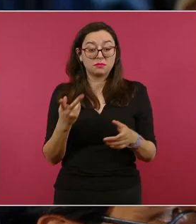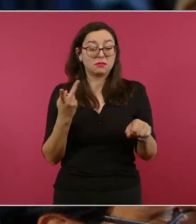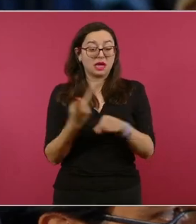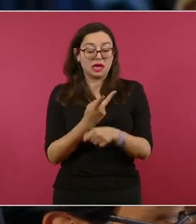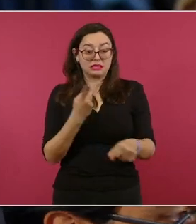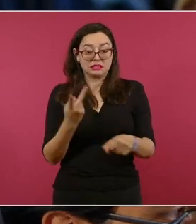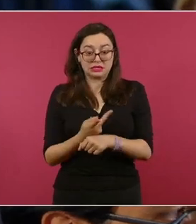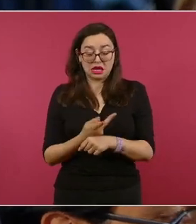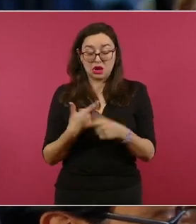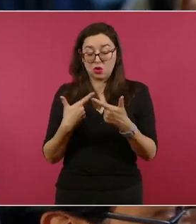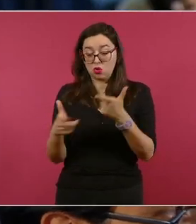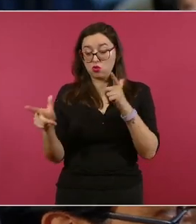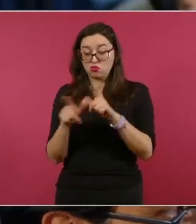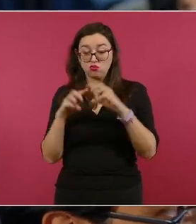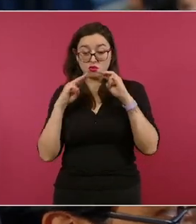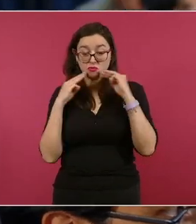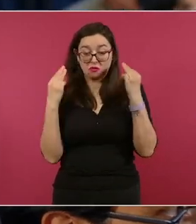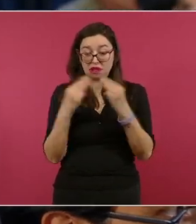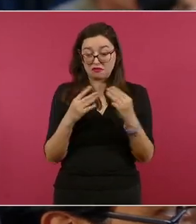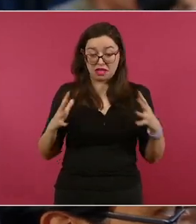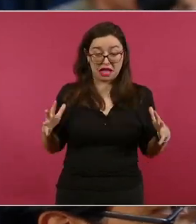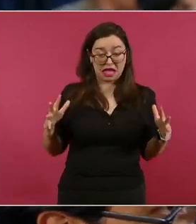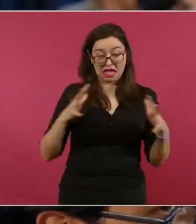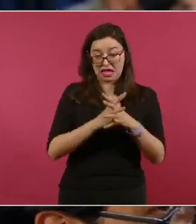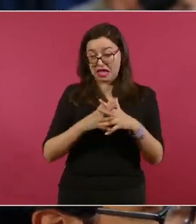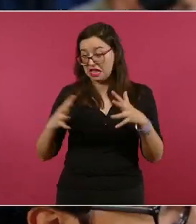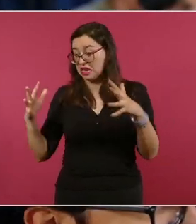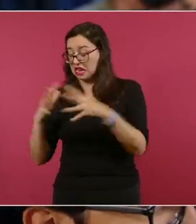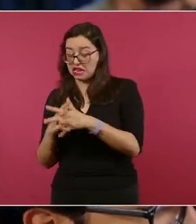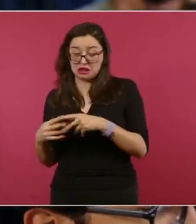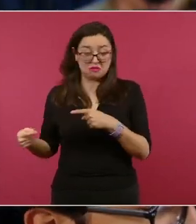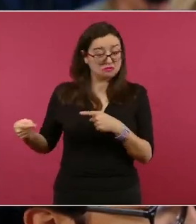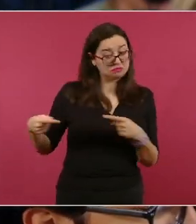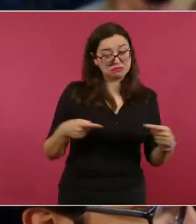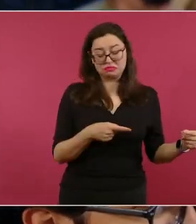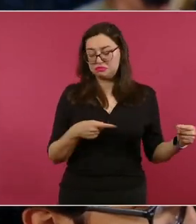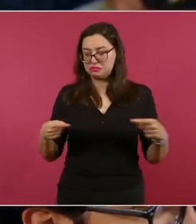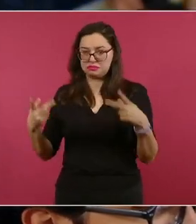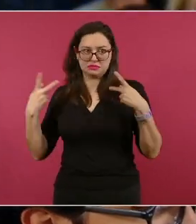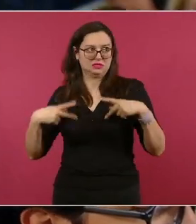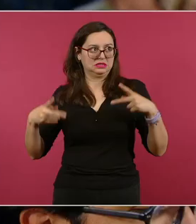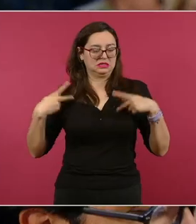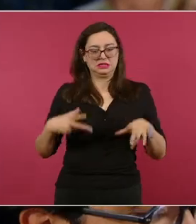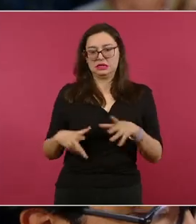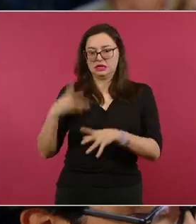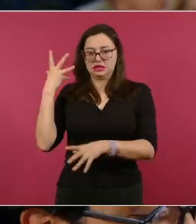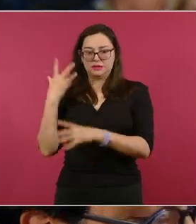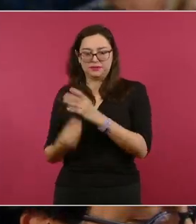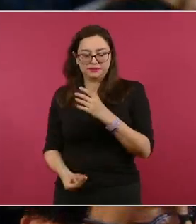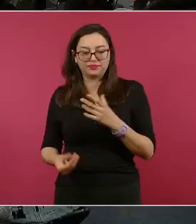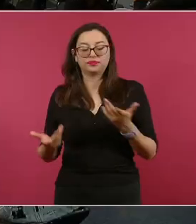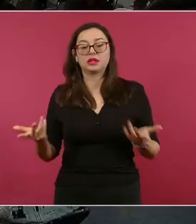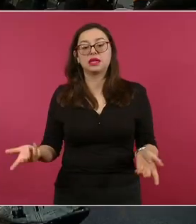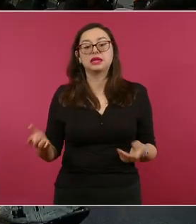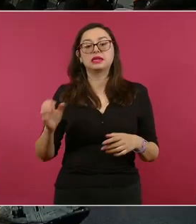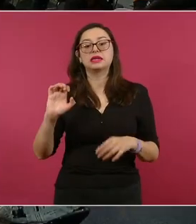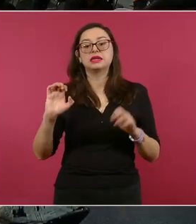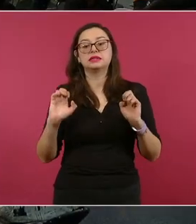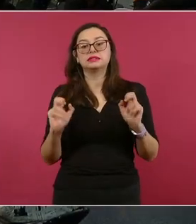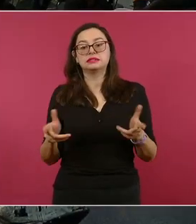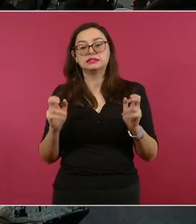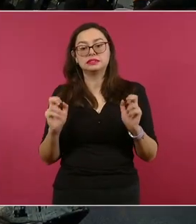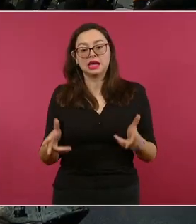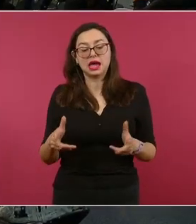con los que tienen más poderío a nivel nacional. Pues estados como Chiapas, Chihuahua, Zacatecas, Guerrero, Michoacán,